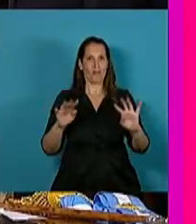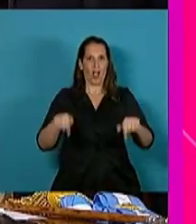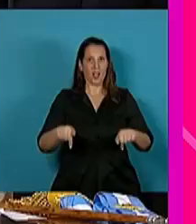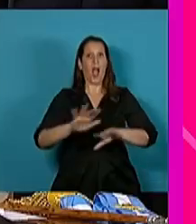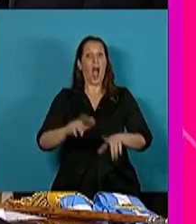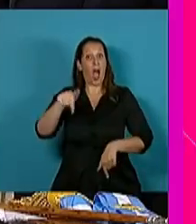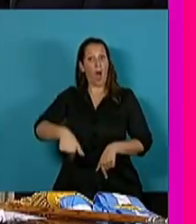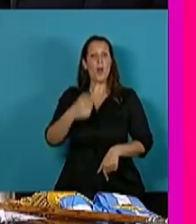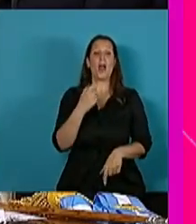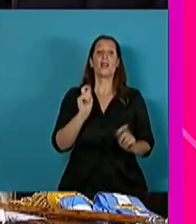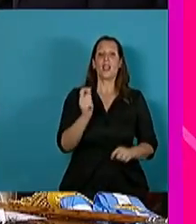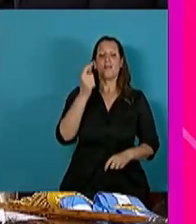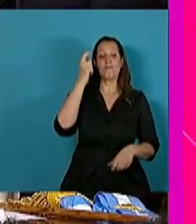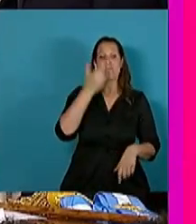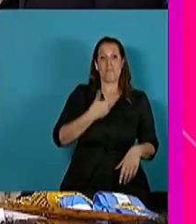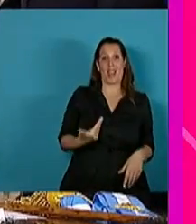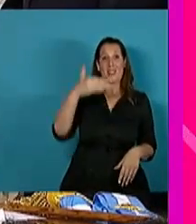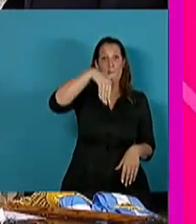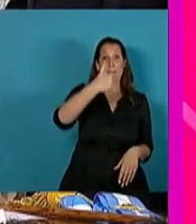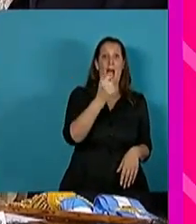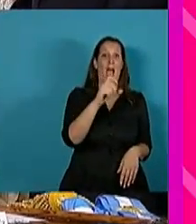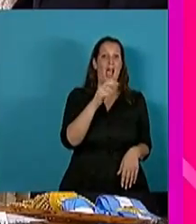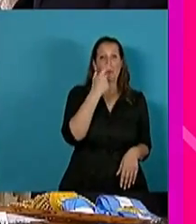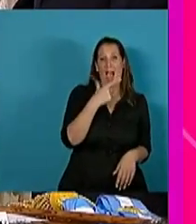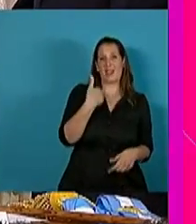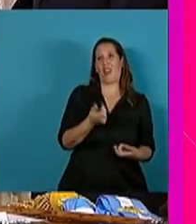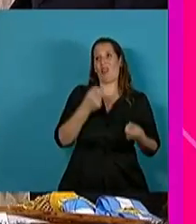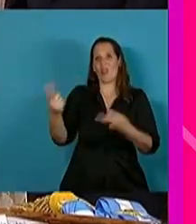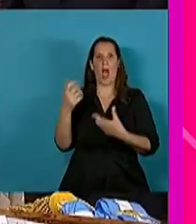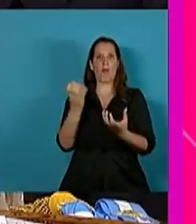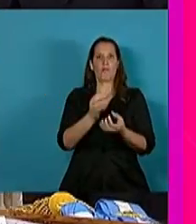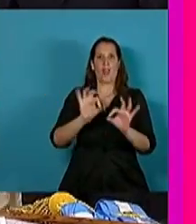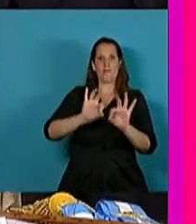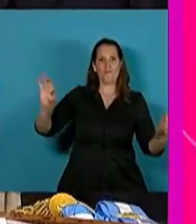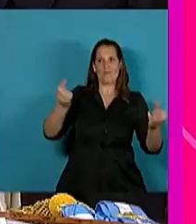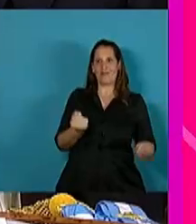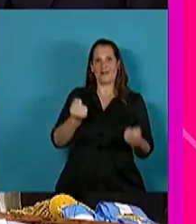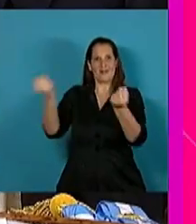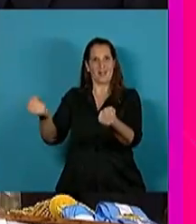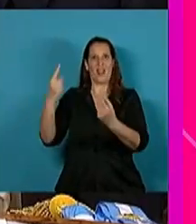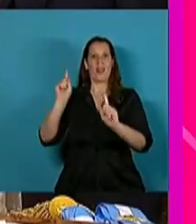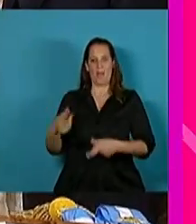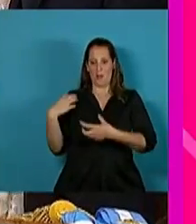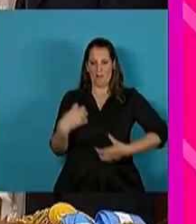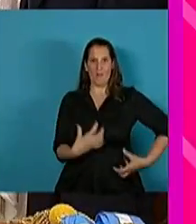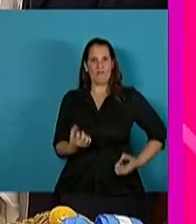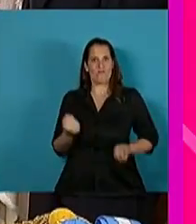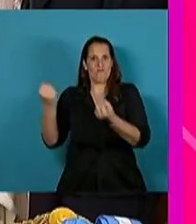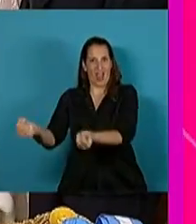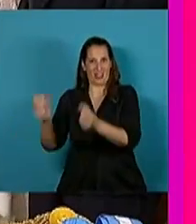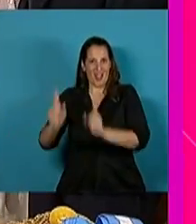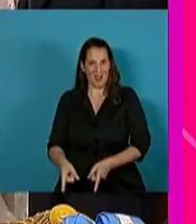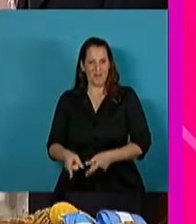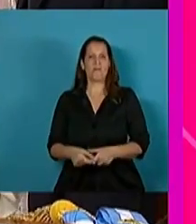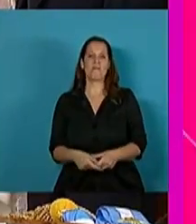Estado. Bueno, había muchas motos al lado de personas que no eran parte ni de la custodia, que estaban vitoreándolo y es correcto,